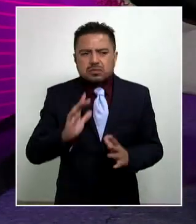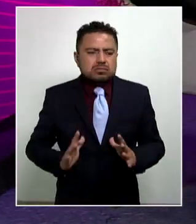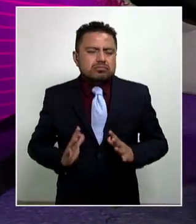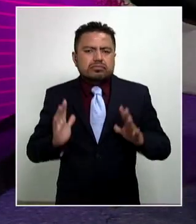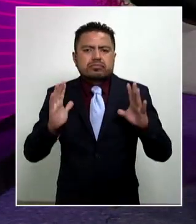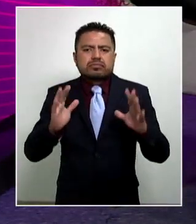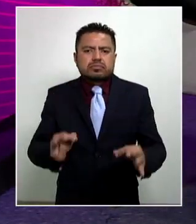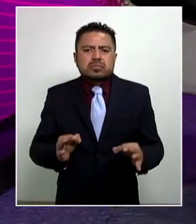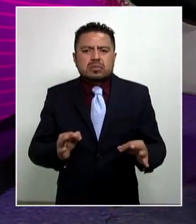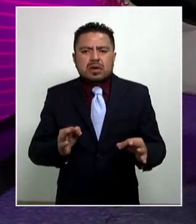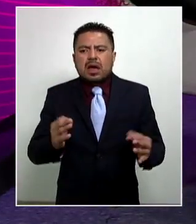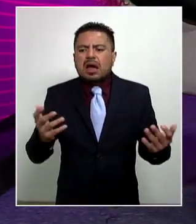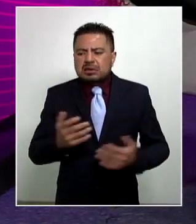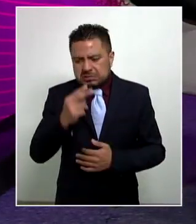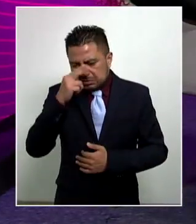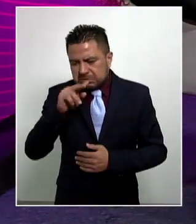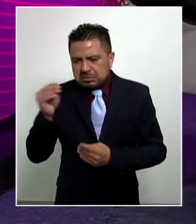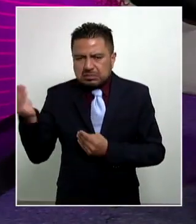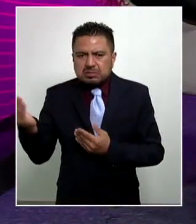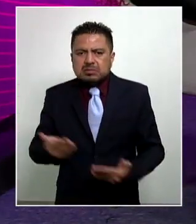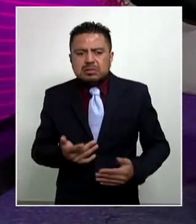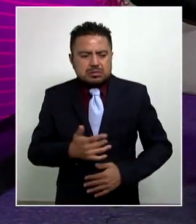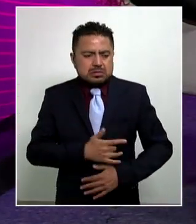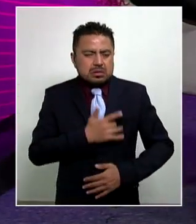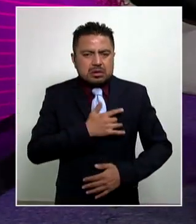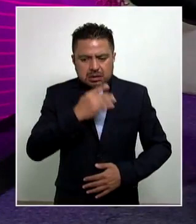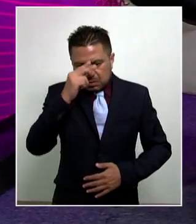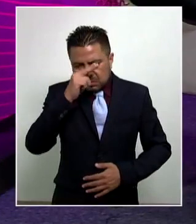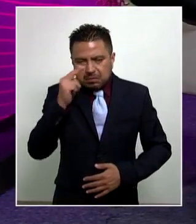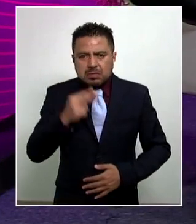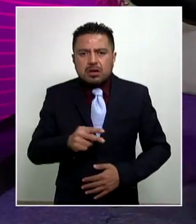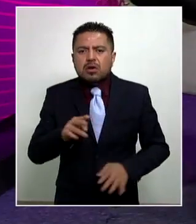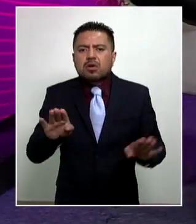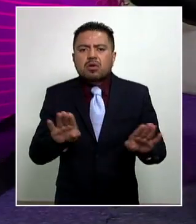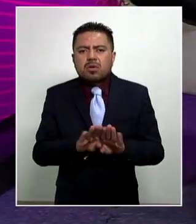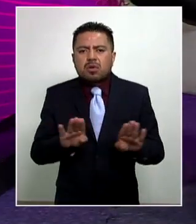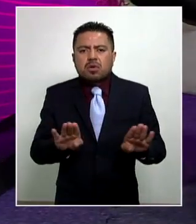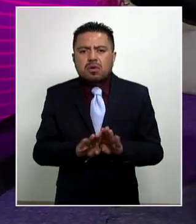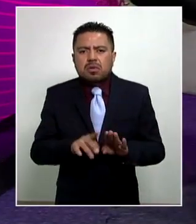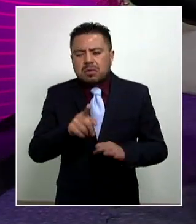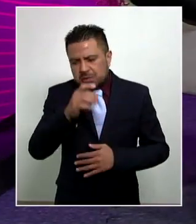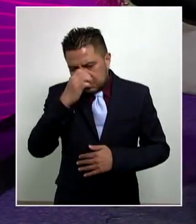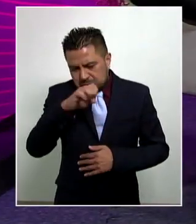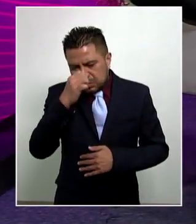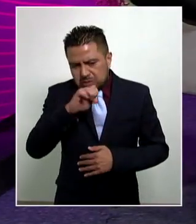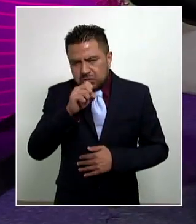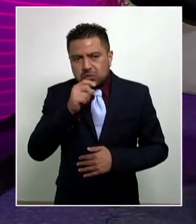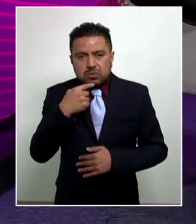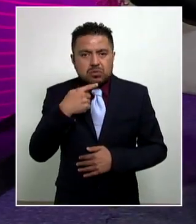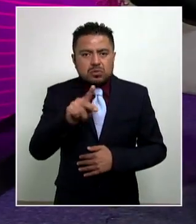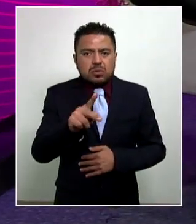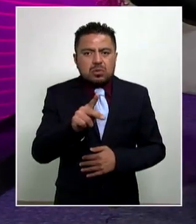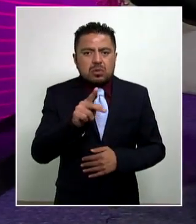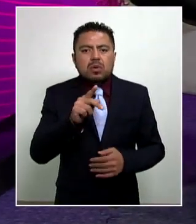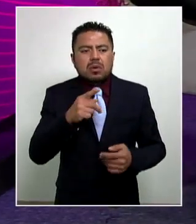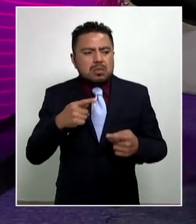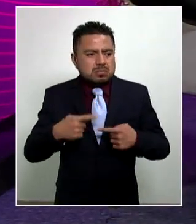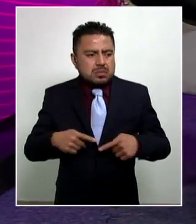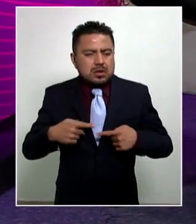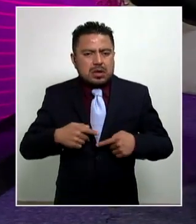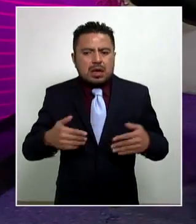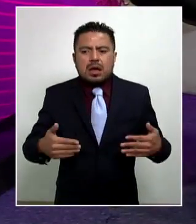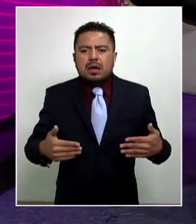fundaste, qué haces en México, cómo te sientes en México y cómo has experimentado tú ser una